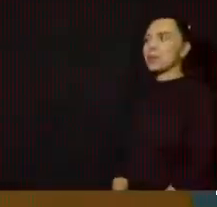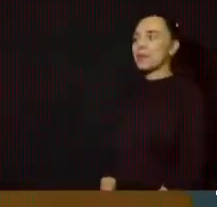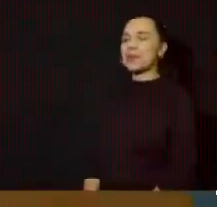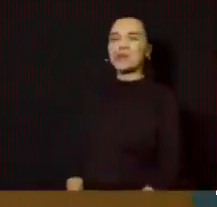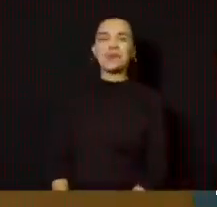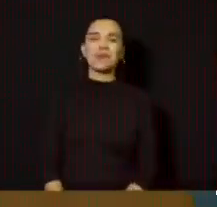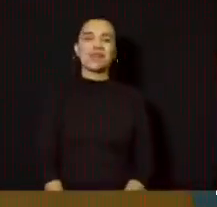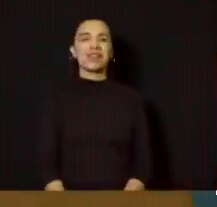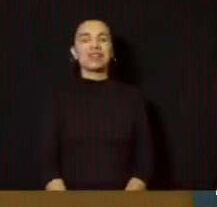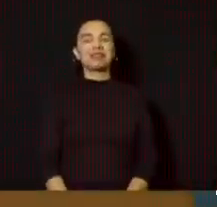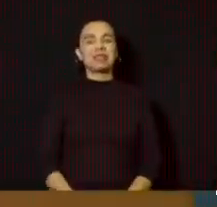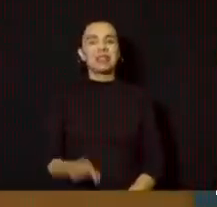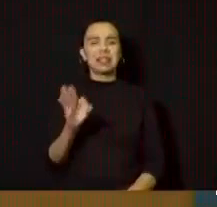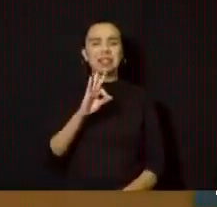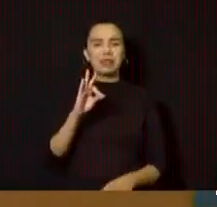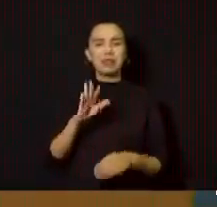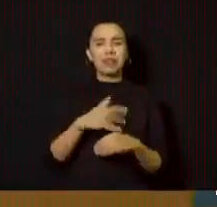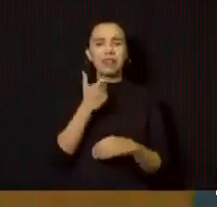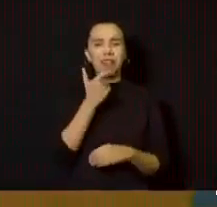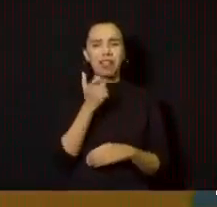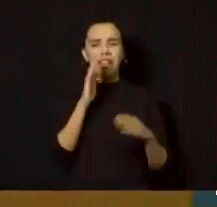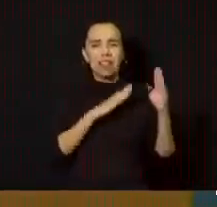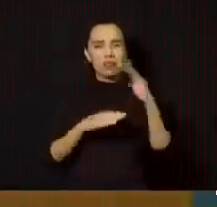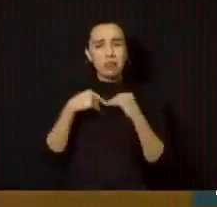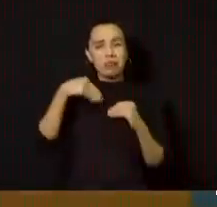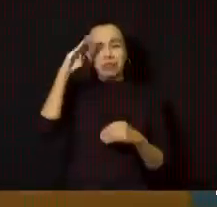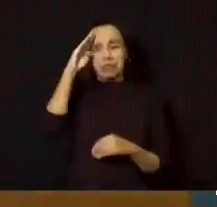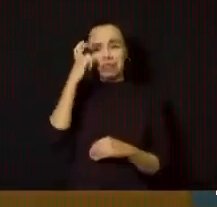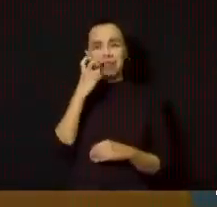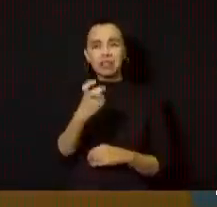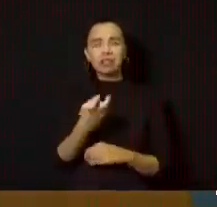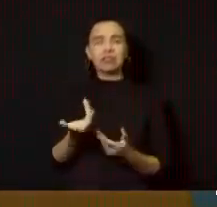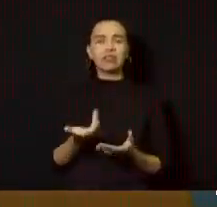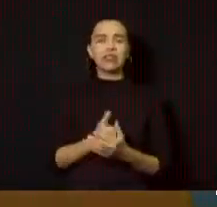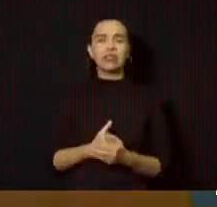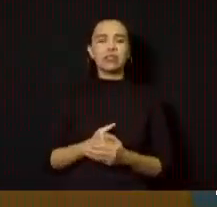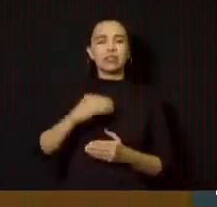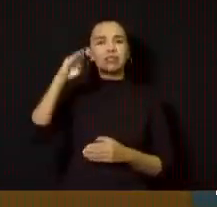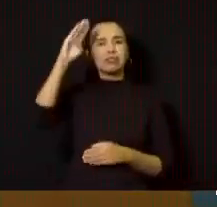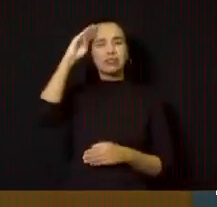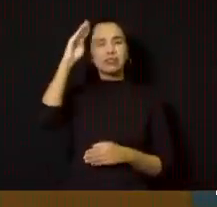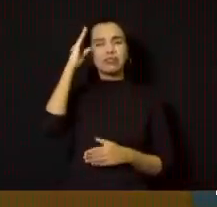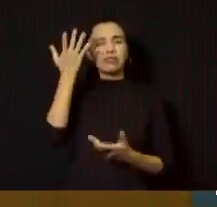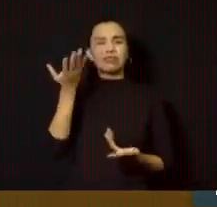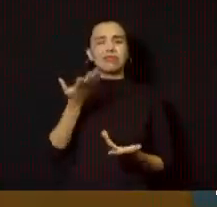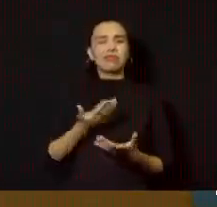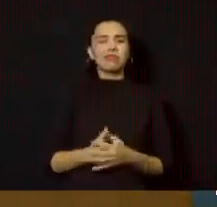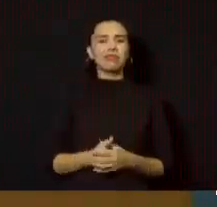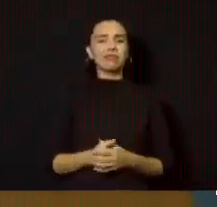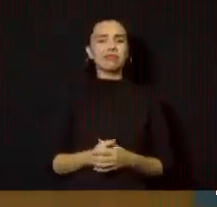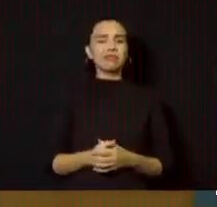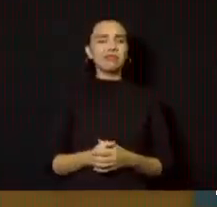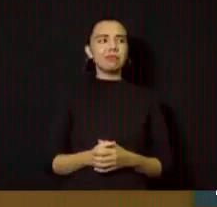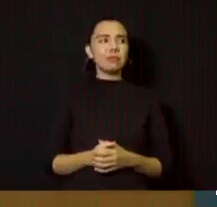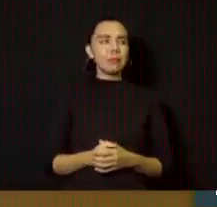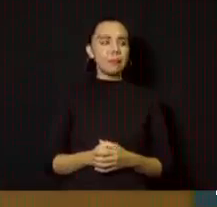dinero me pasa lo otro. A veces hasta pensaba eso, ¿no? O sea, me iba afectando.